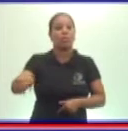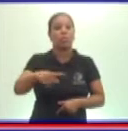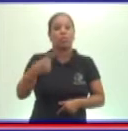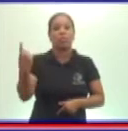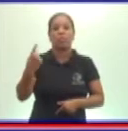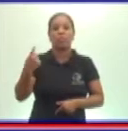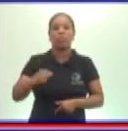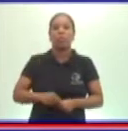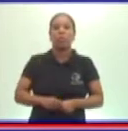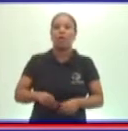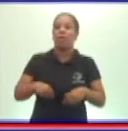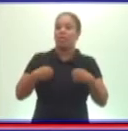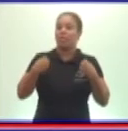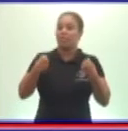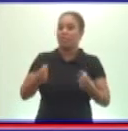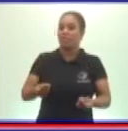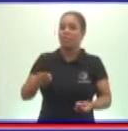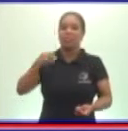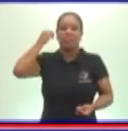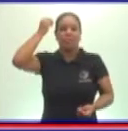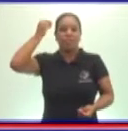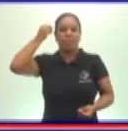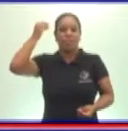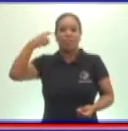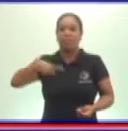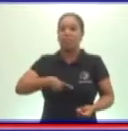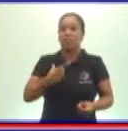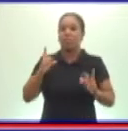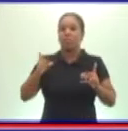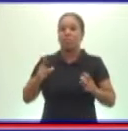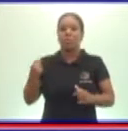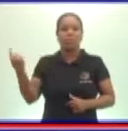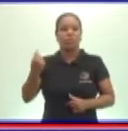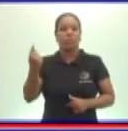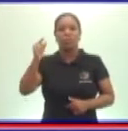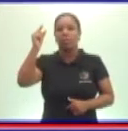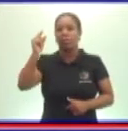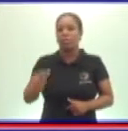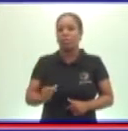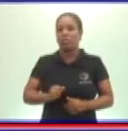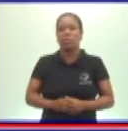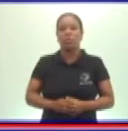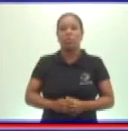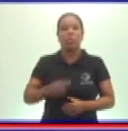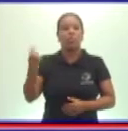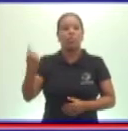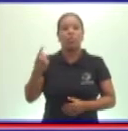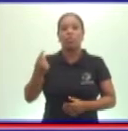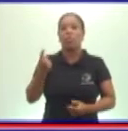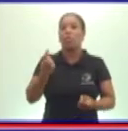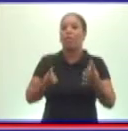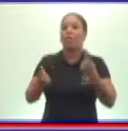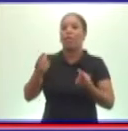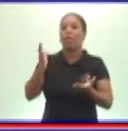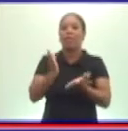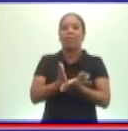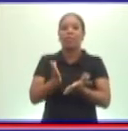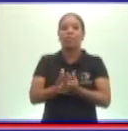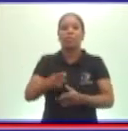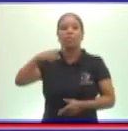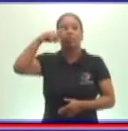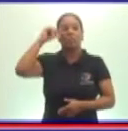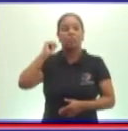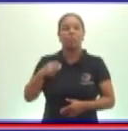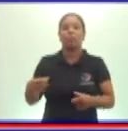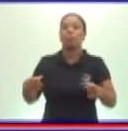valorar la cultura política no solamente personal, no solamente de cada estudiante, sino también de su